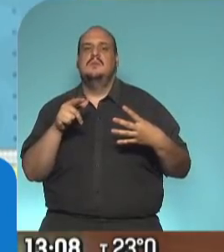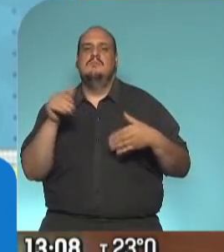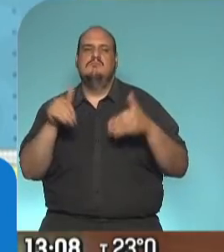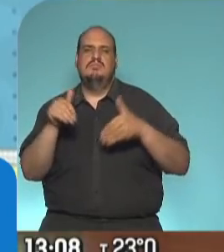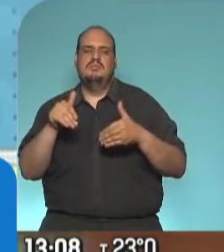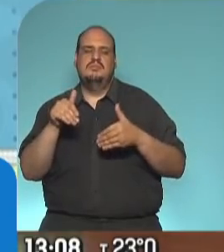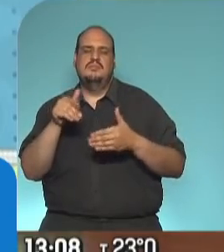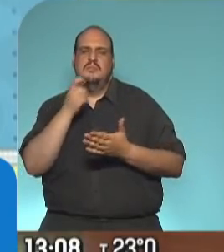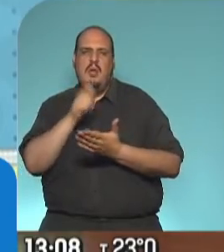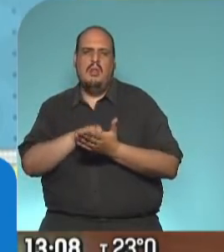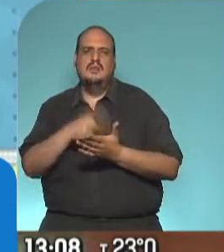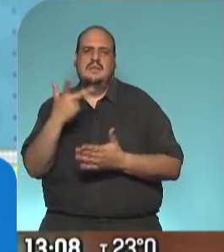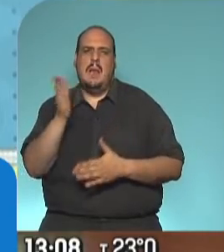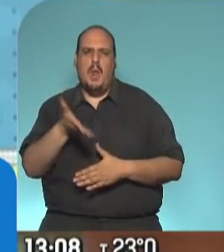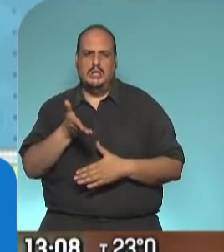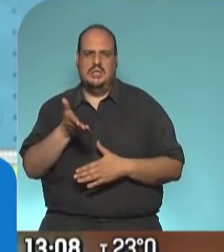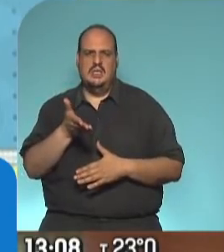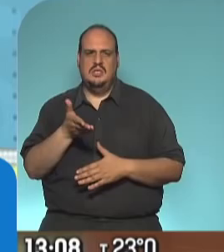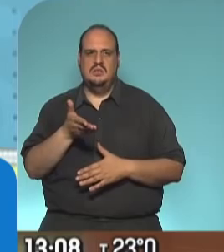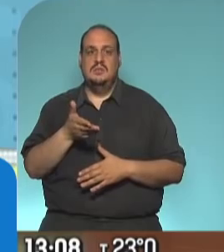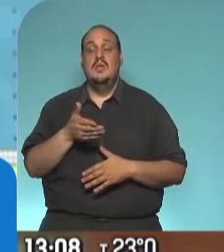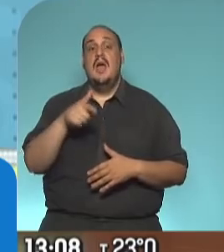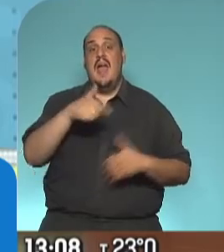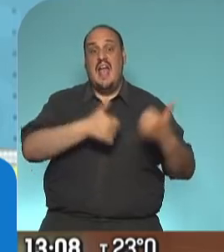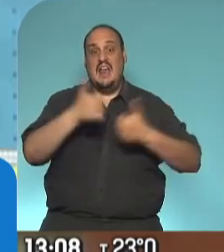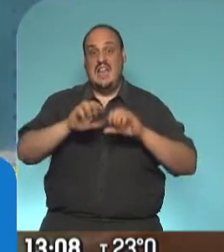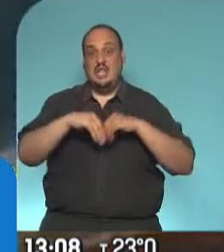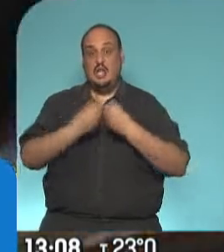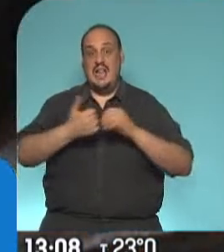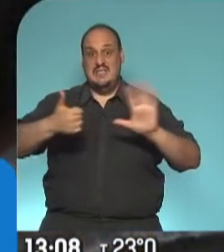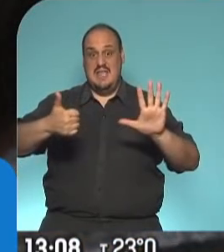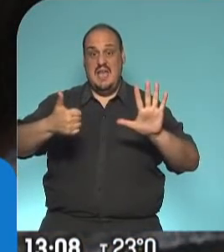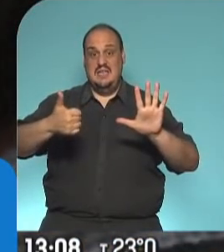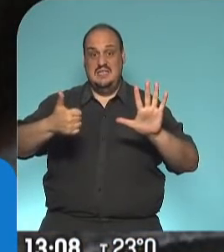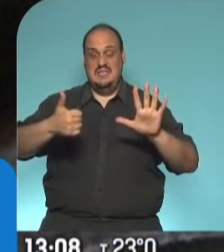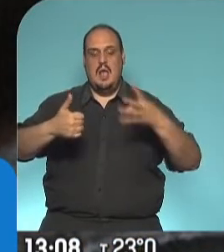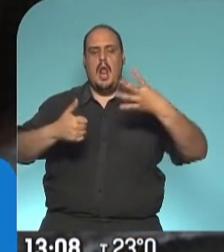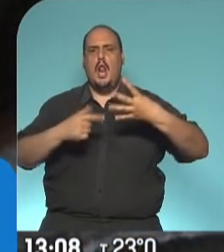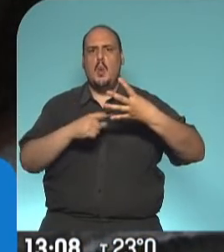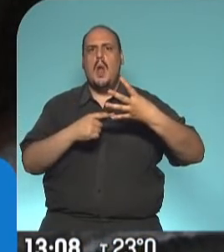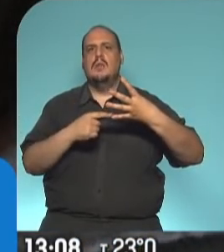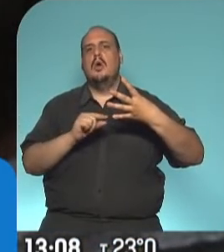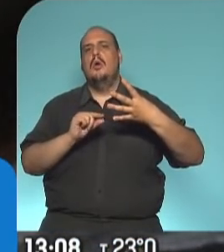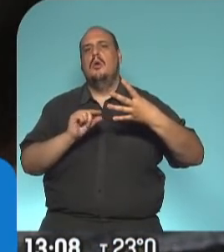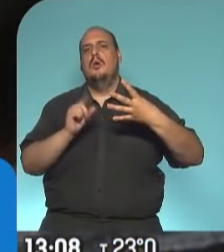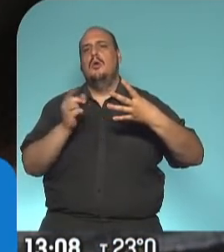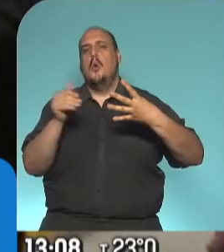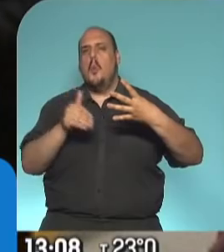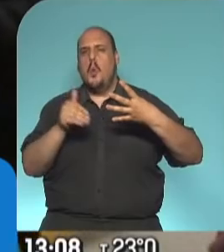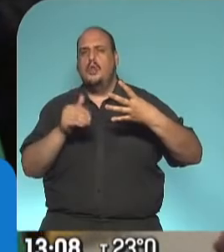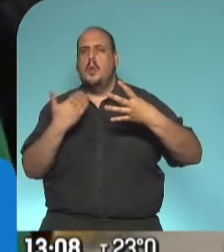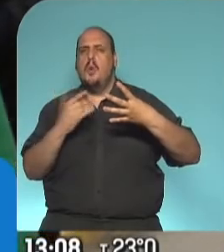padrón electoral. Este es el único de los 6 candidatos actuales a presidente que podría trasladar un porcentaje de votos